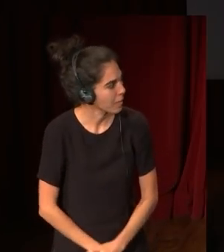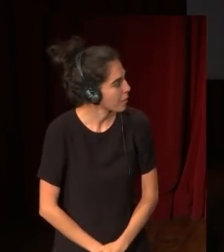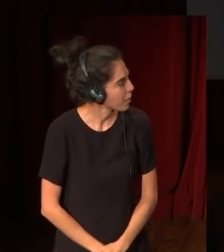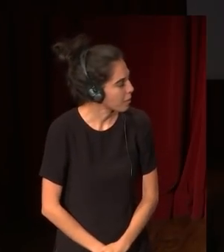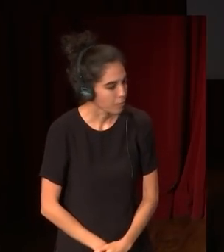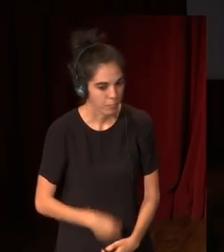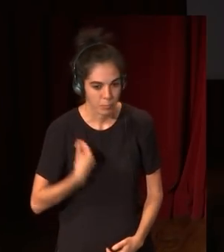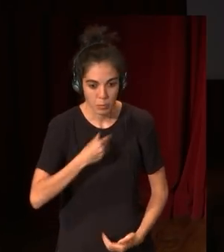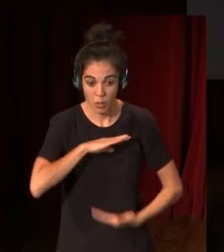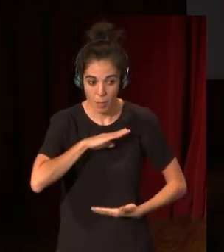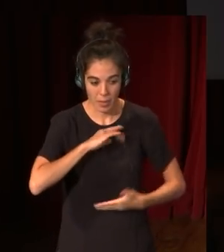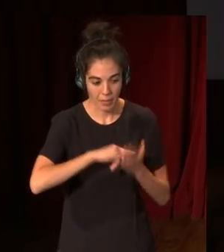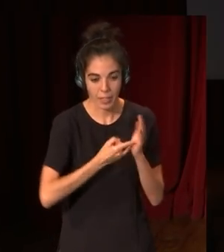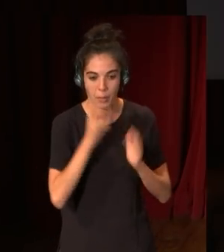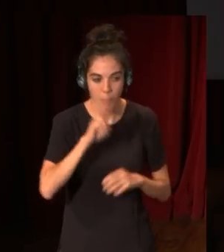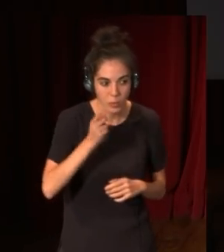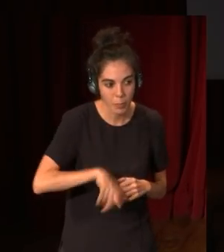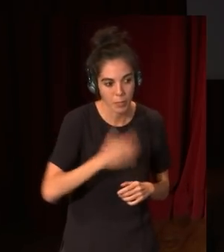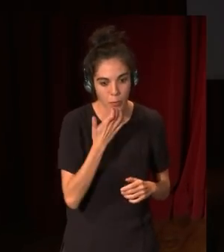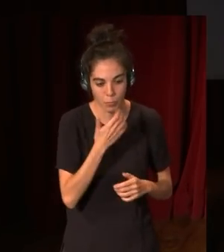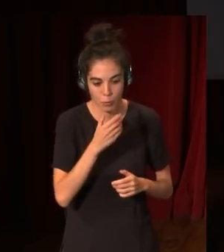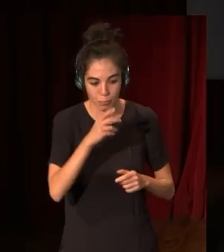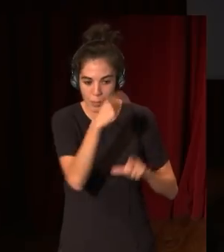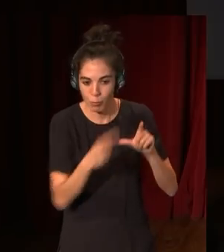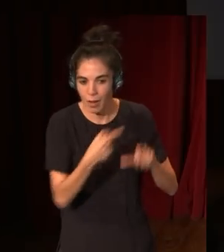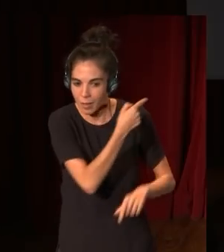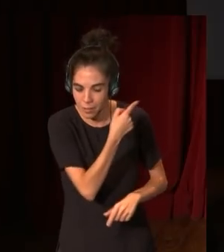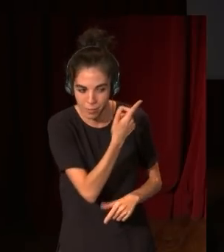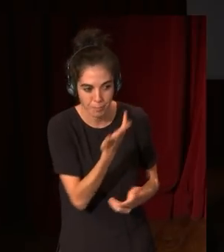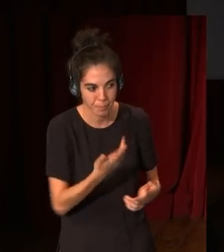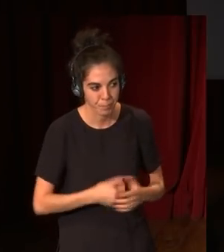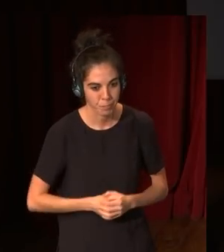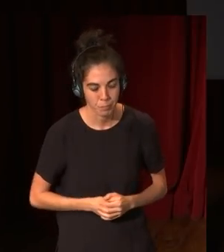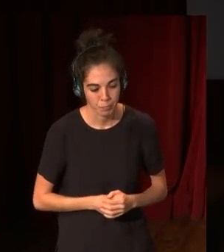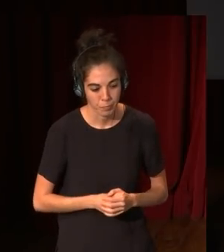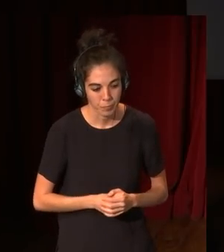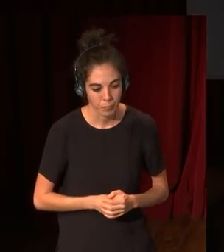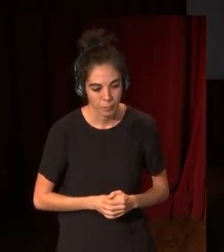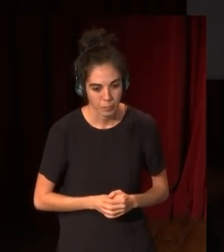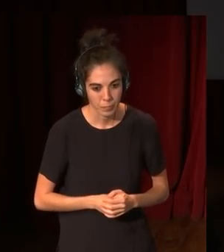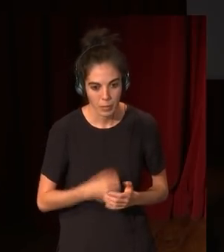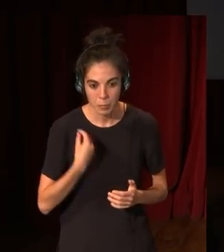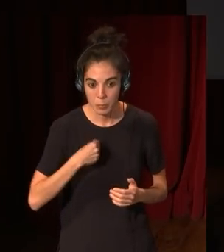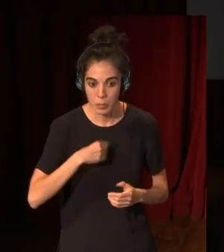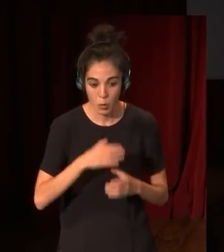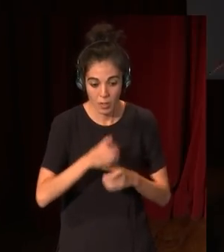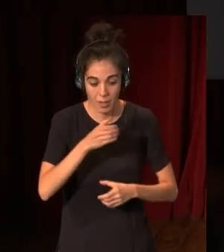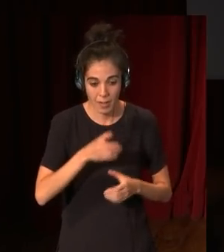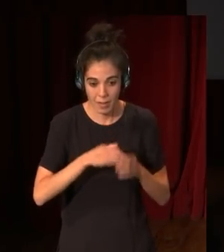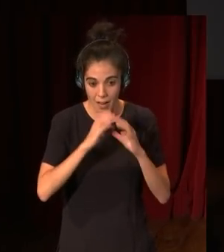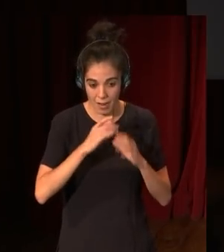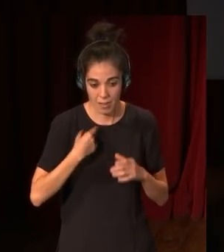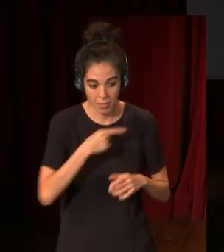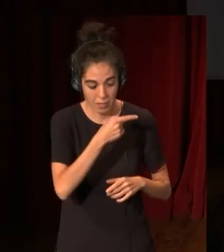esta capacidad técnica la vemos en otros elementos de la pintura como el propio cáliz que hay en la parte baja